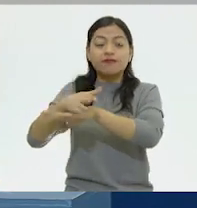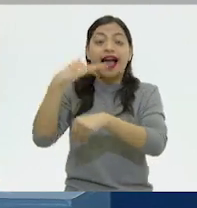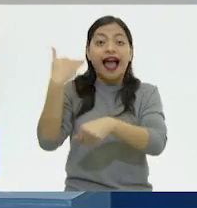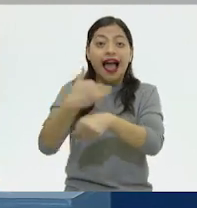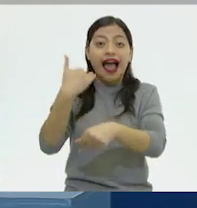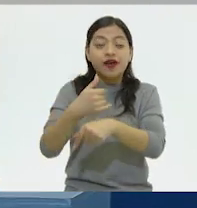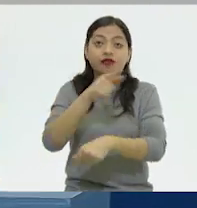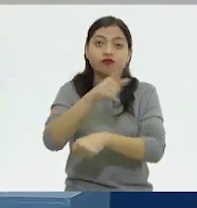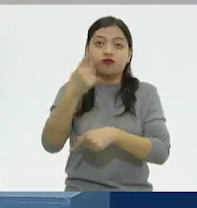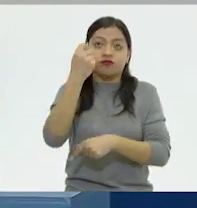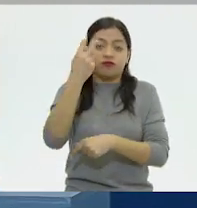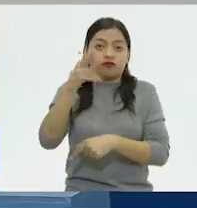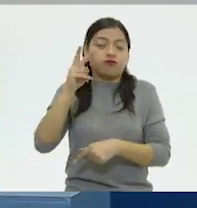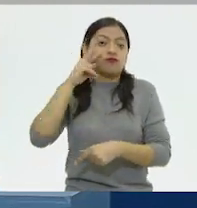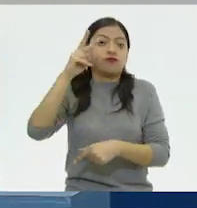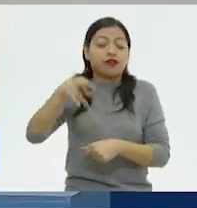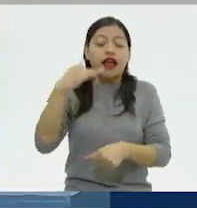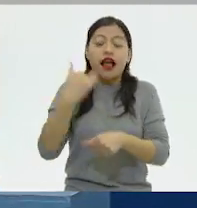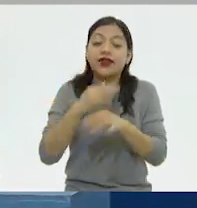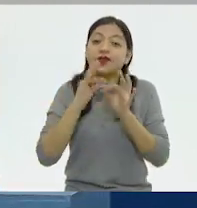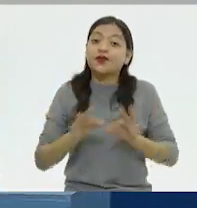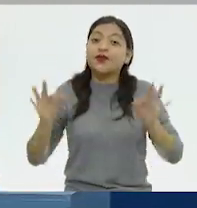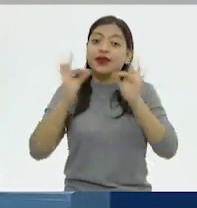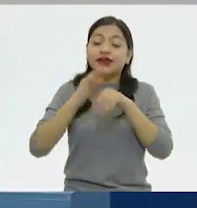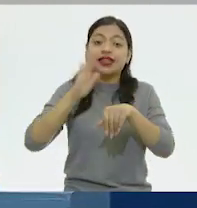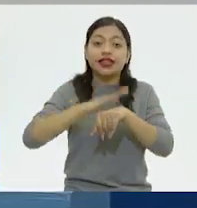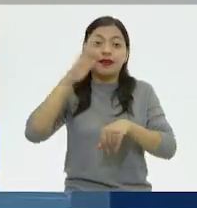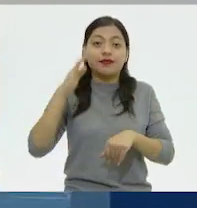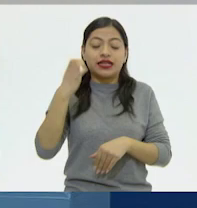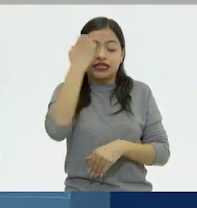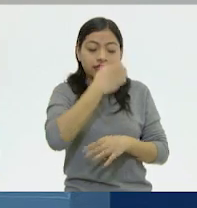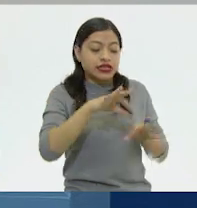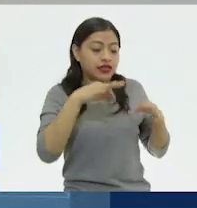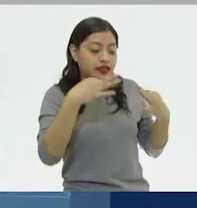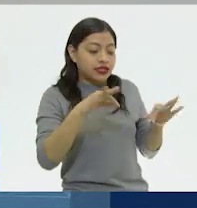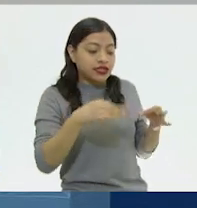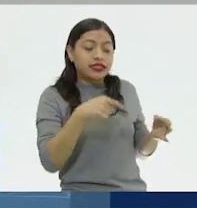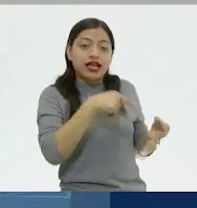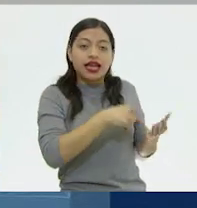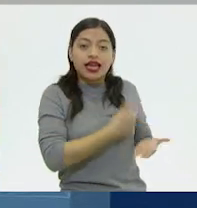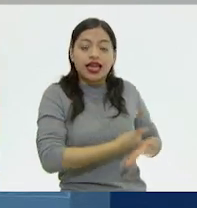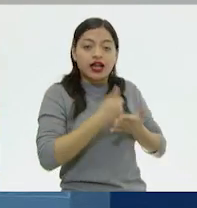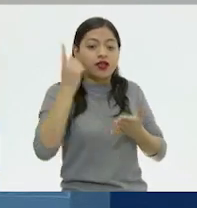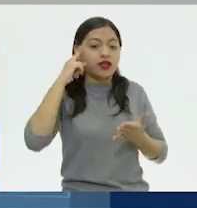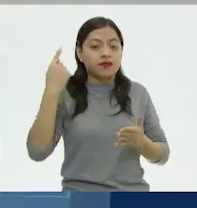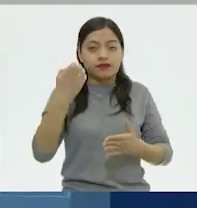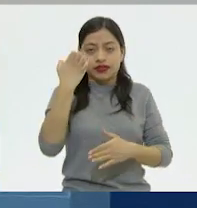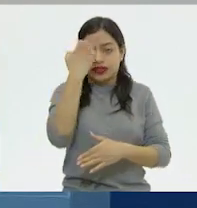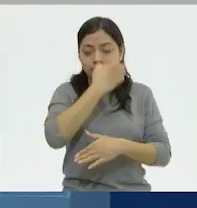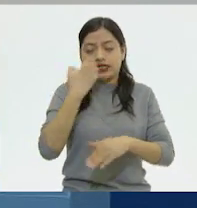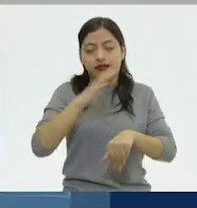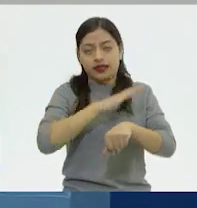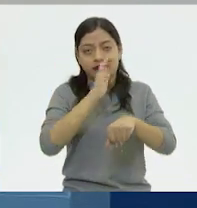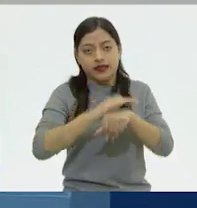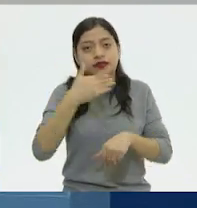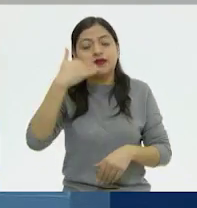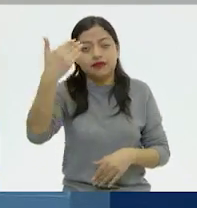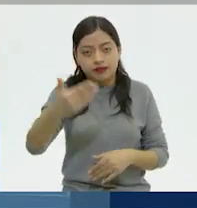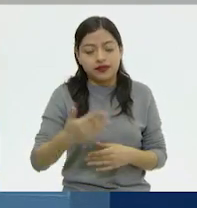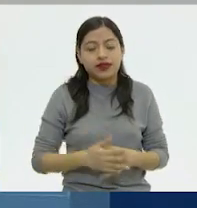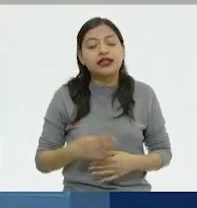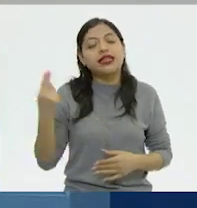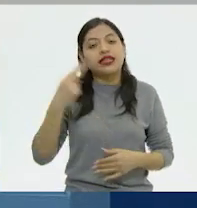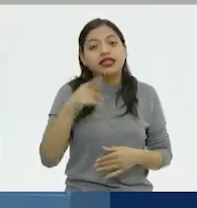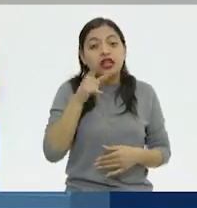más relevante saber hacer y usar las guías de autoestudio. Siempre ha sido necesario e importante emplear técnicas